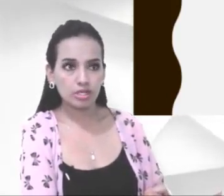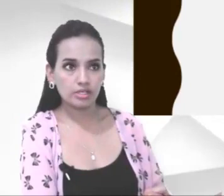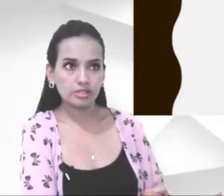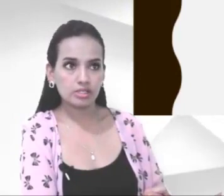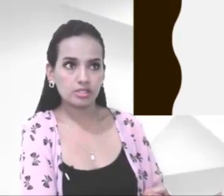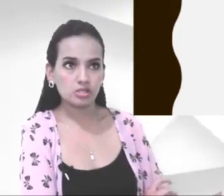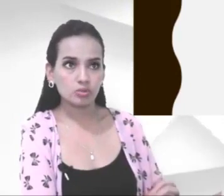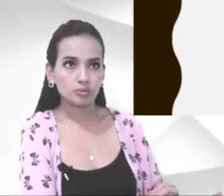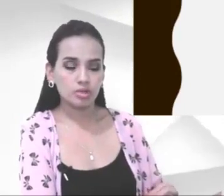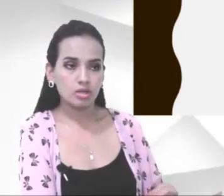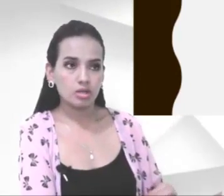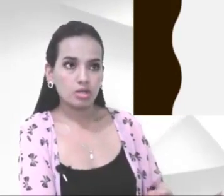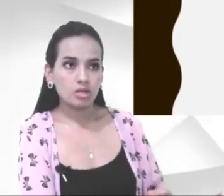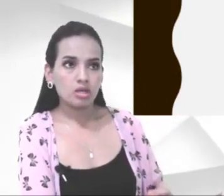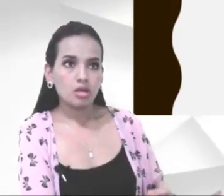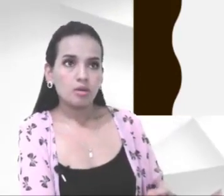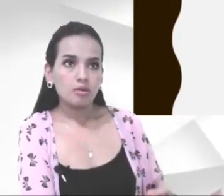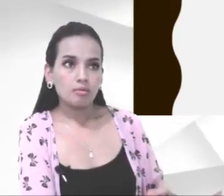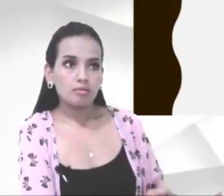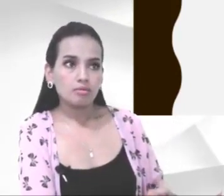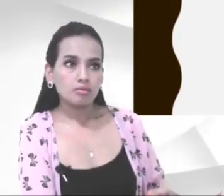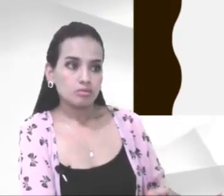vamos a estudiar en esta sesión